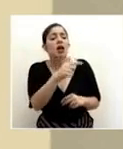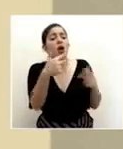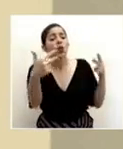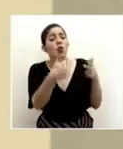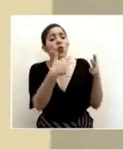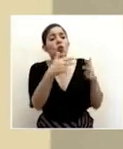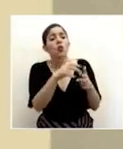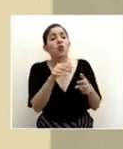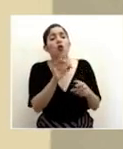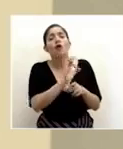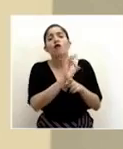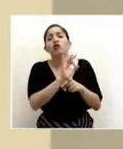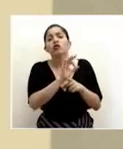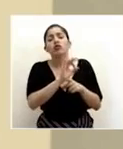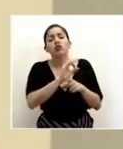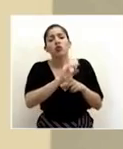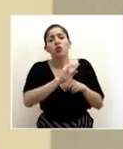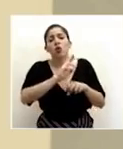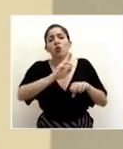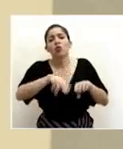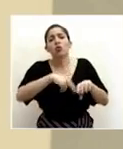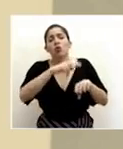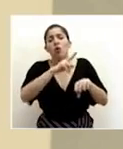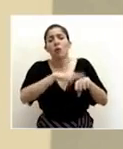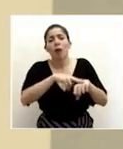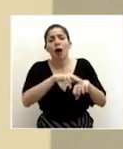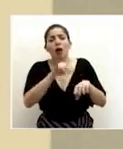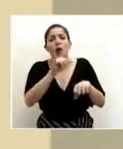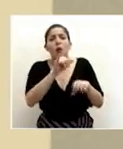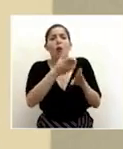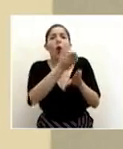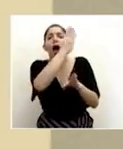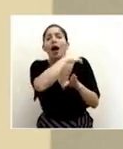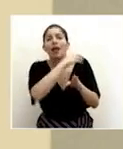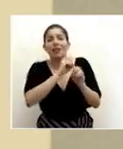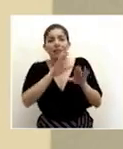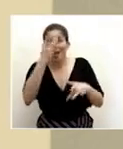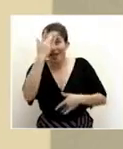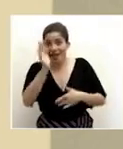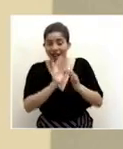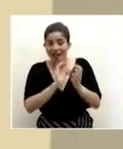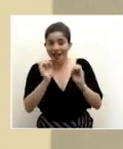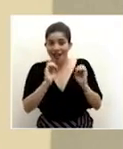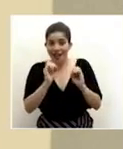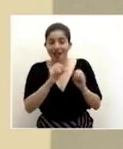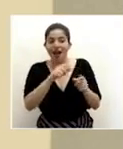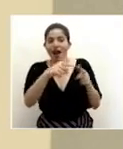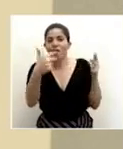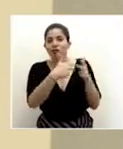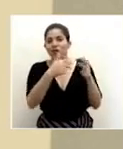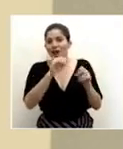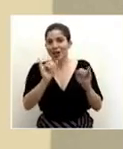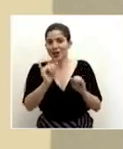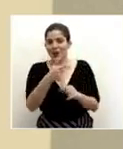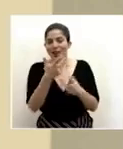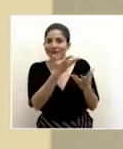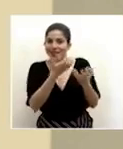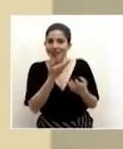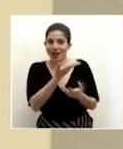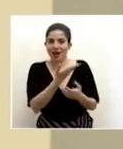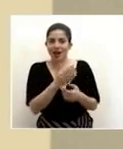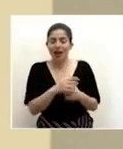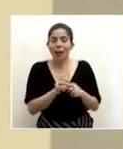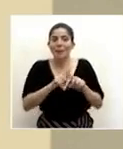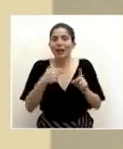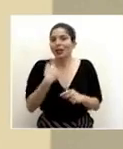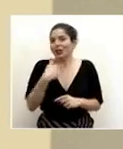pasos permanezcan funcionando de manera tal cual venían funcionando desde antes y eso por